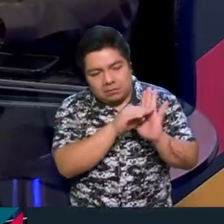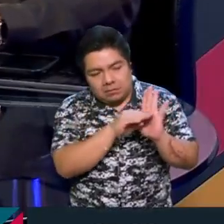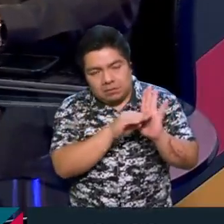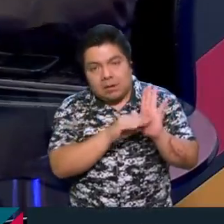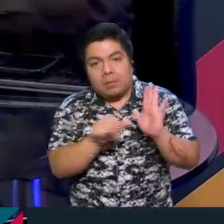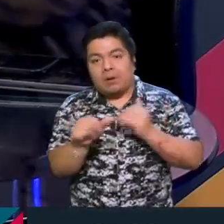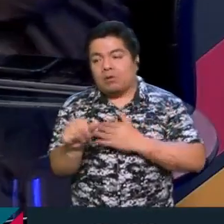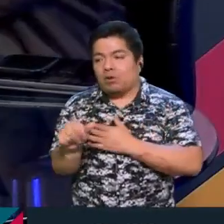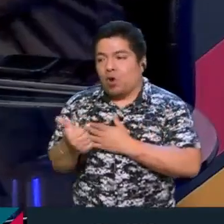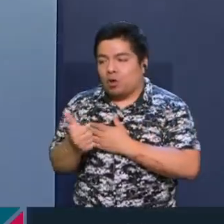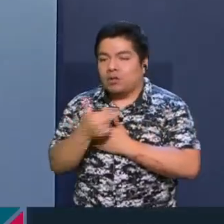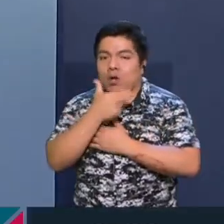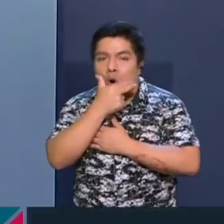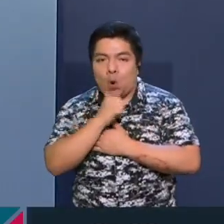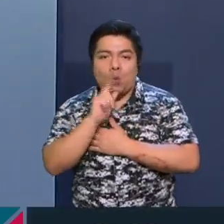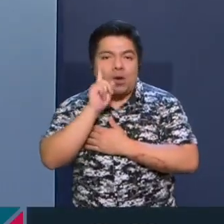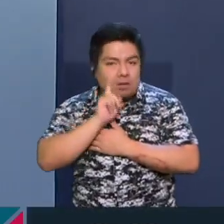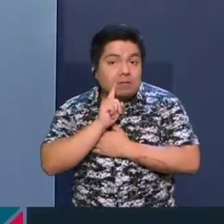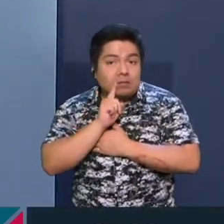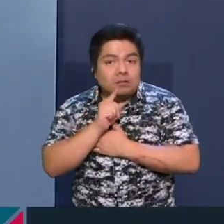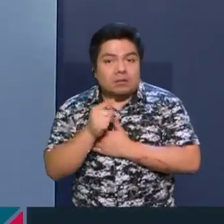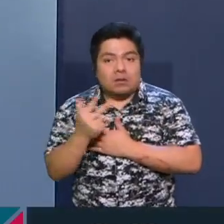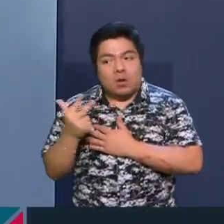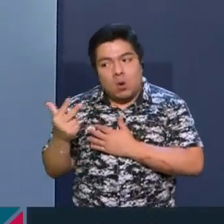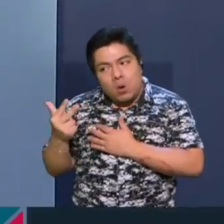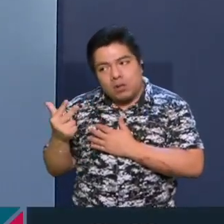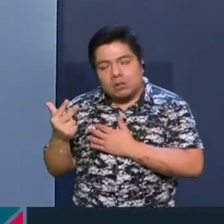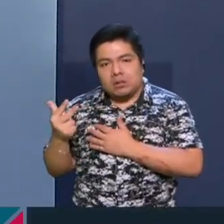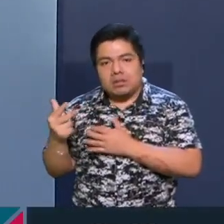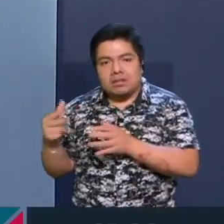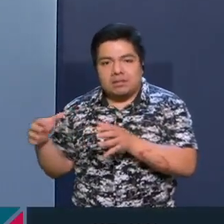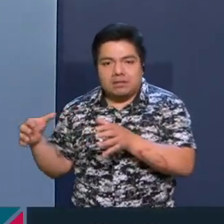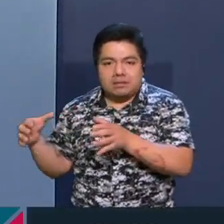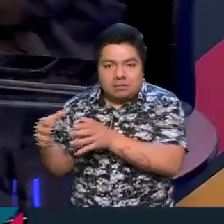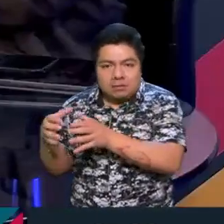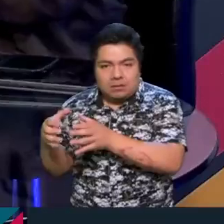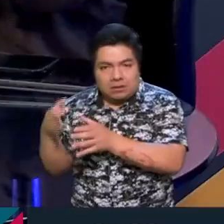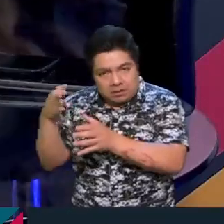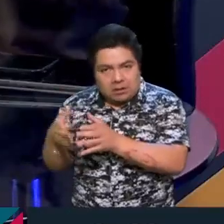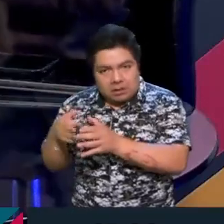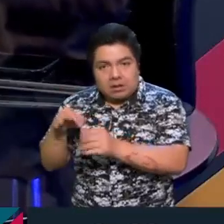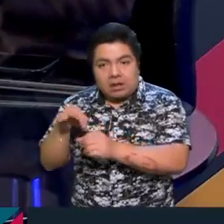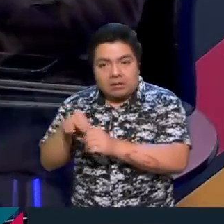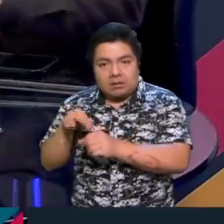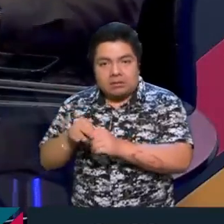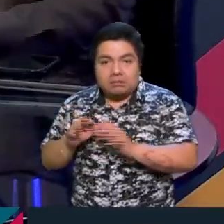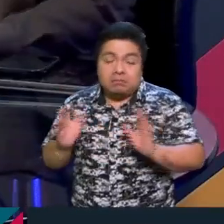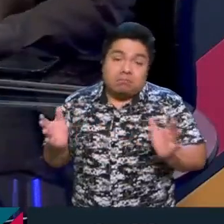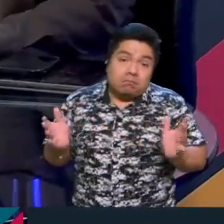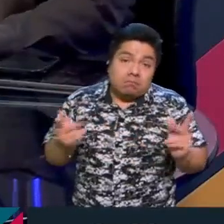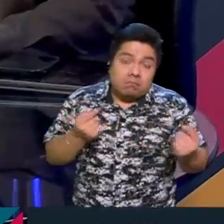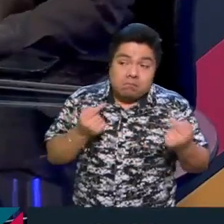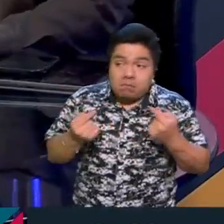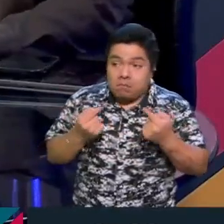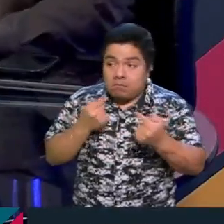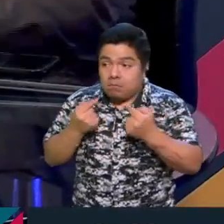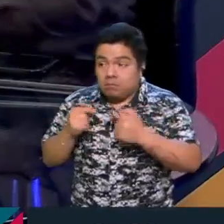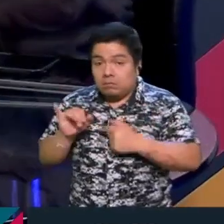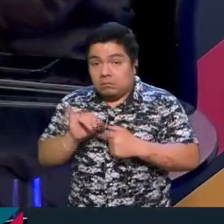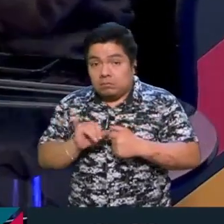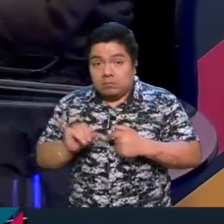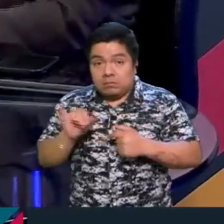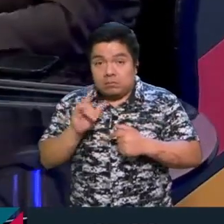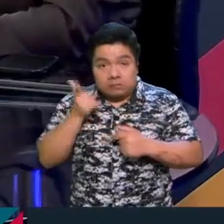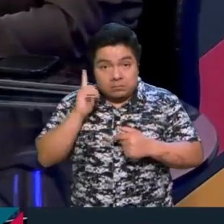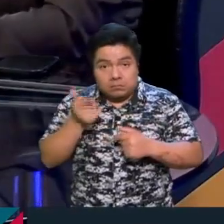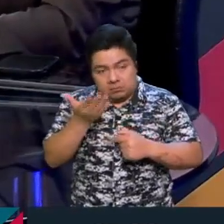11 ministras y ministros. Correcto. Los 8 votos, pues en teoría los tendrían a favor del proyecto. Habrá que ver cómo se da la discusión el jueves, y me gustaría